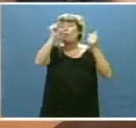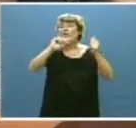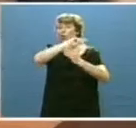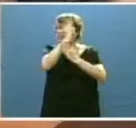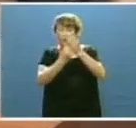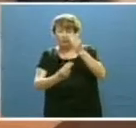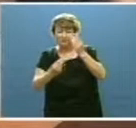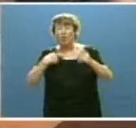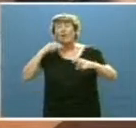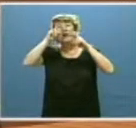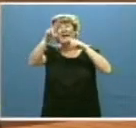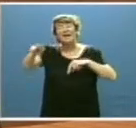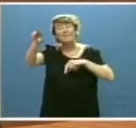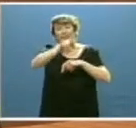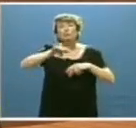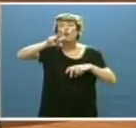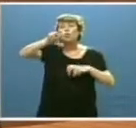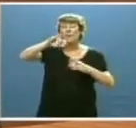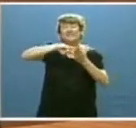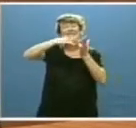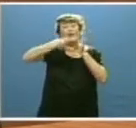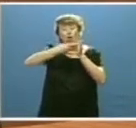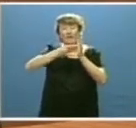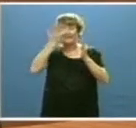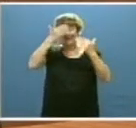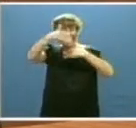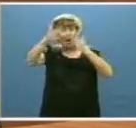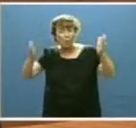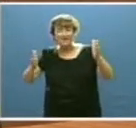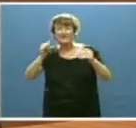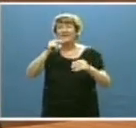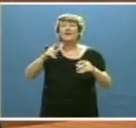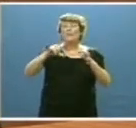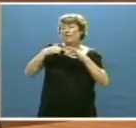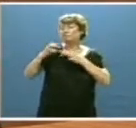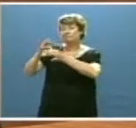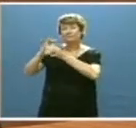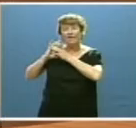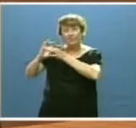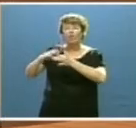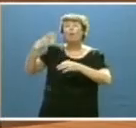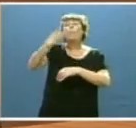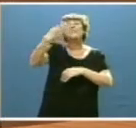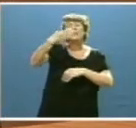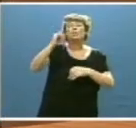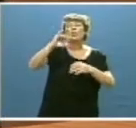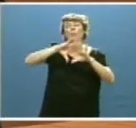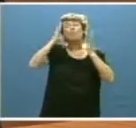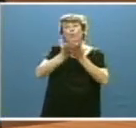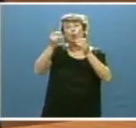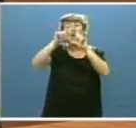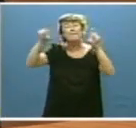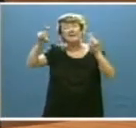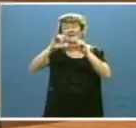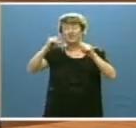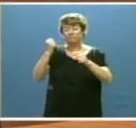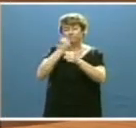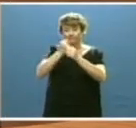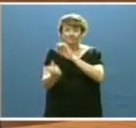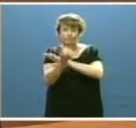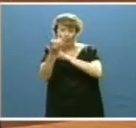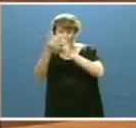reforzaremos la aplicación de las nuevas tecnologías en las aulas y la relación entre el bachillerato y el mundo de la empresa y el emprendimiento